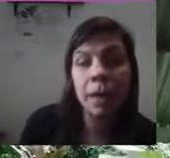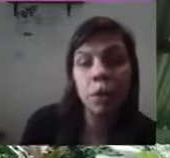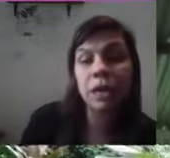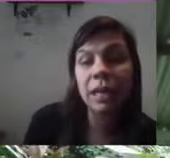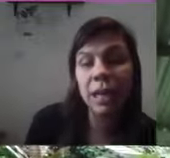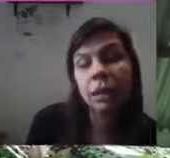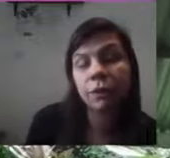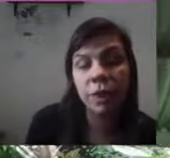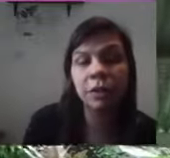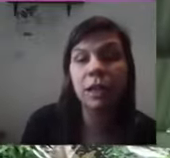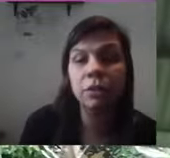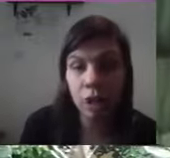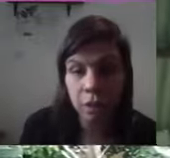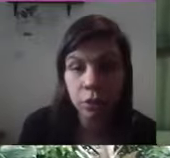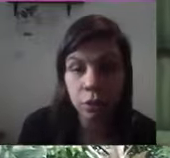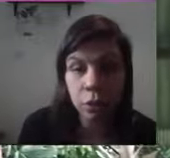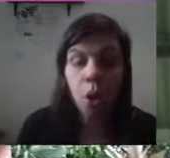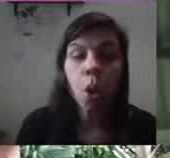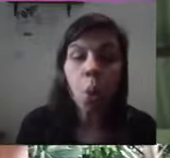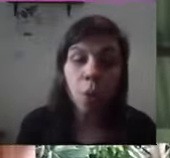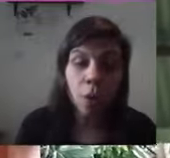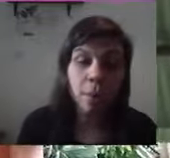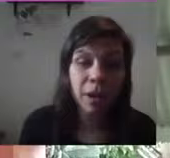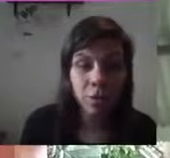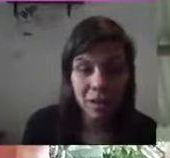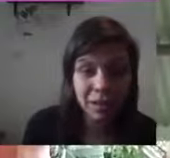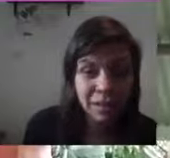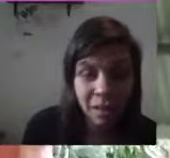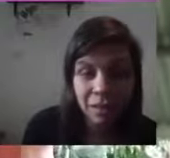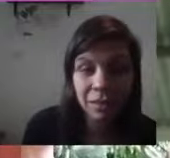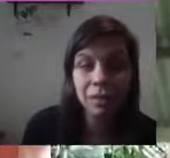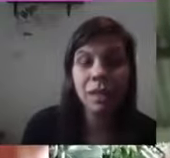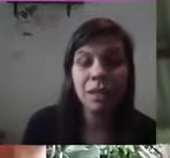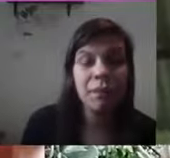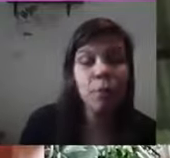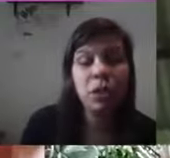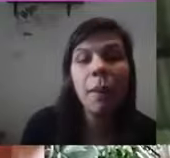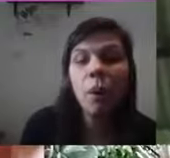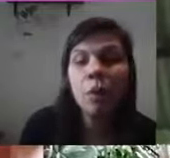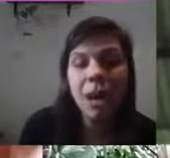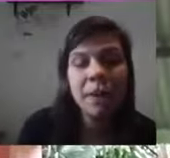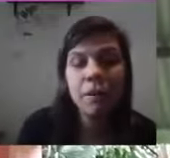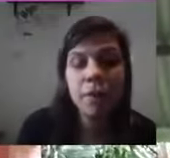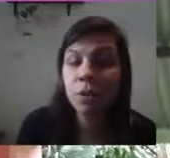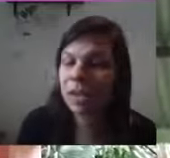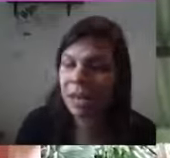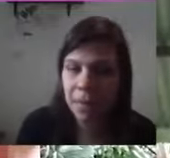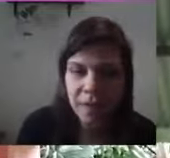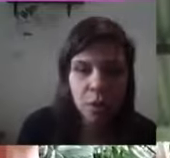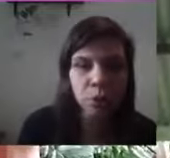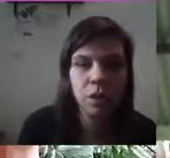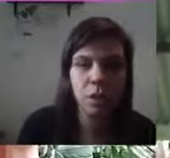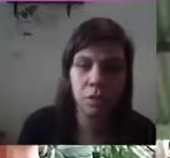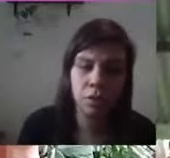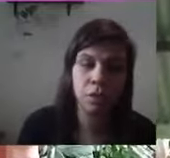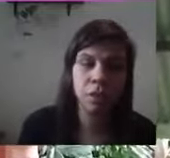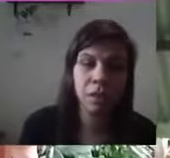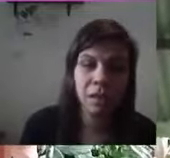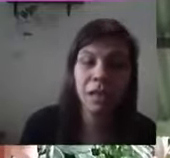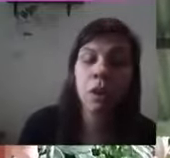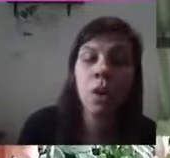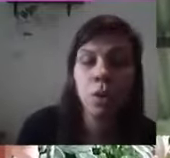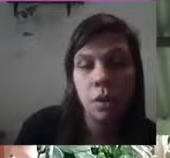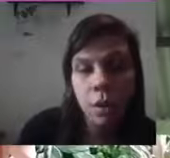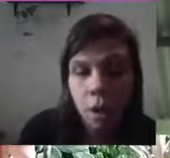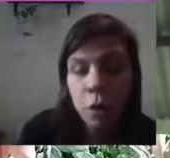la vida a manos de Kenneth Franklin Darlington, un hombre con antecedentes, quien portaba un arma de fuego sin la debida autorización,